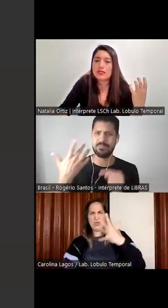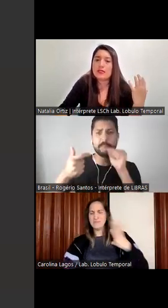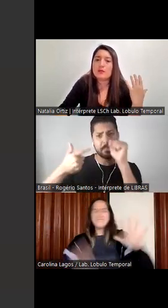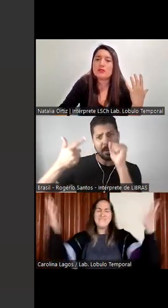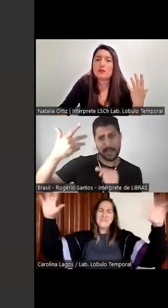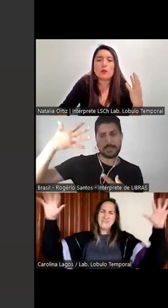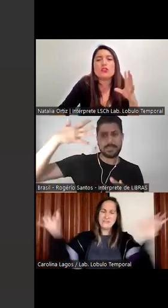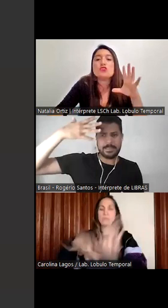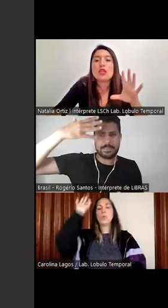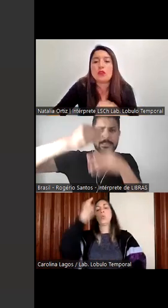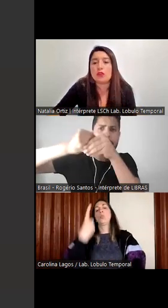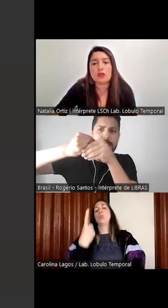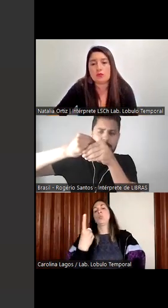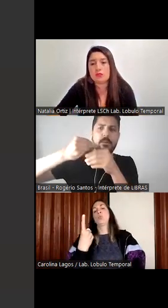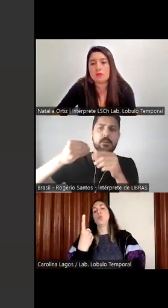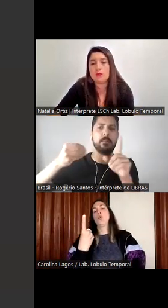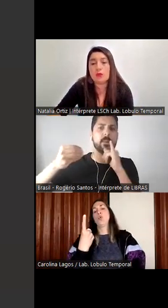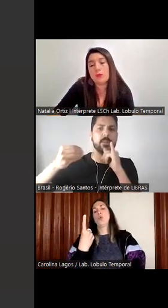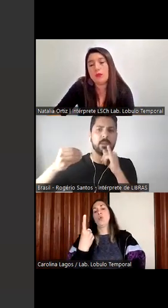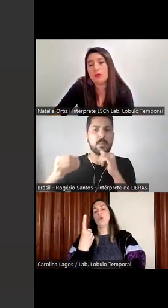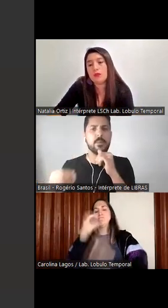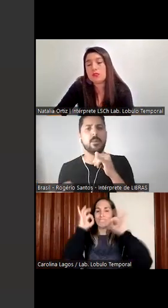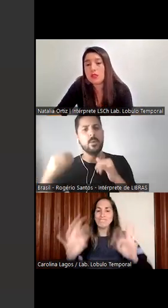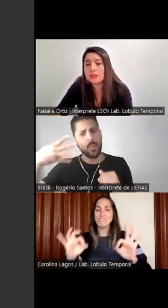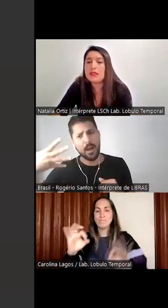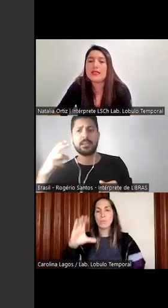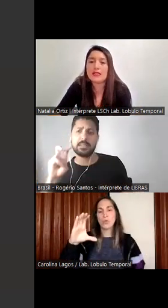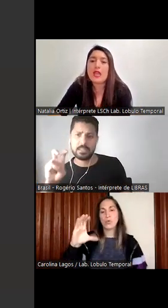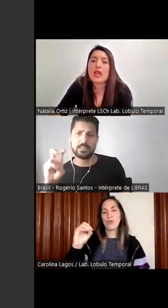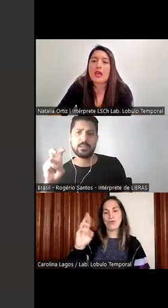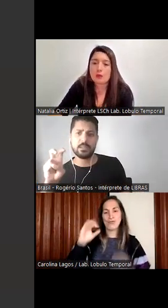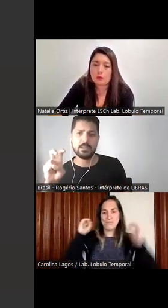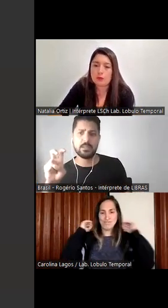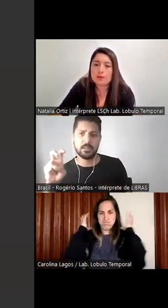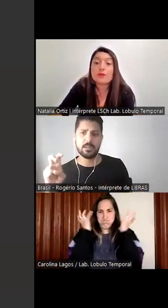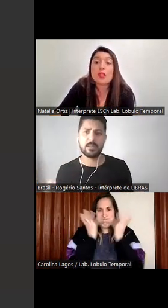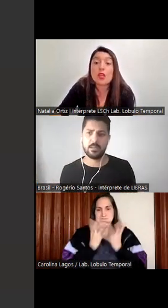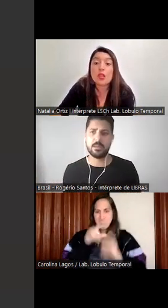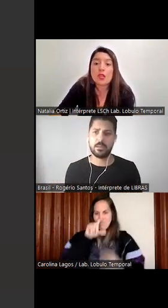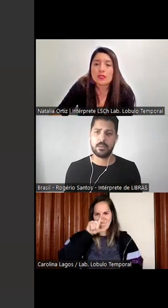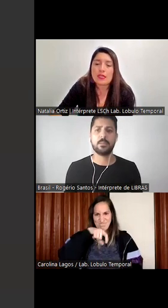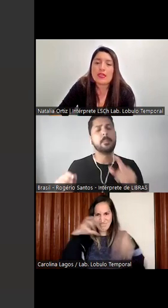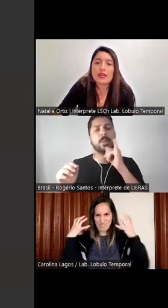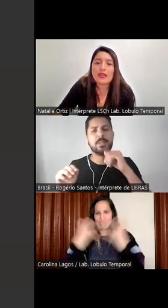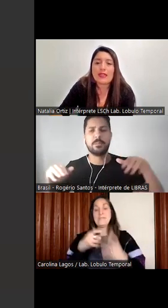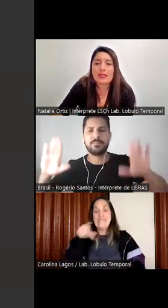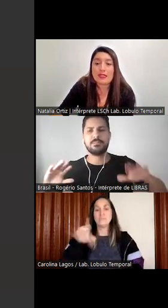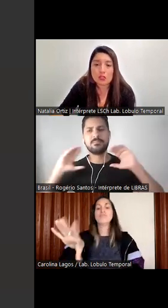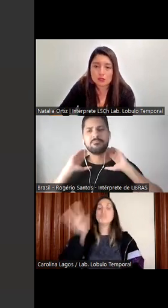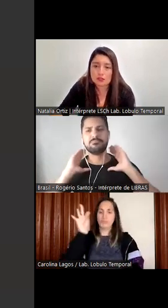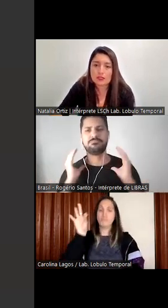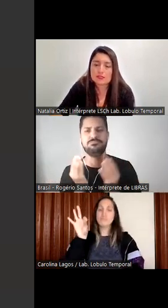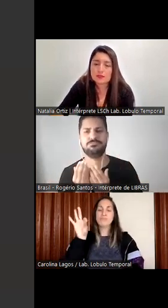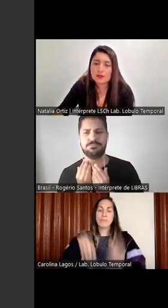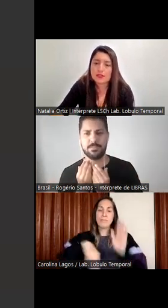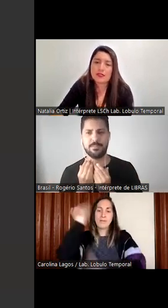consideración, llegamos también a 4 o 5, lo redujimos entre 4 y 5 hasta llegar a 1, que era el